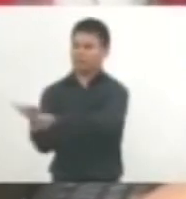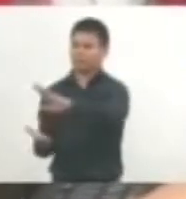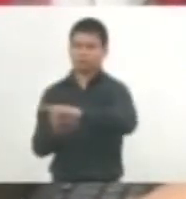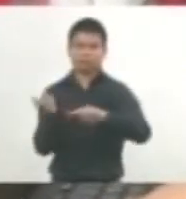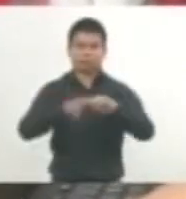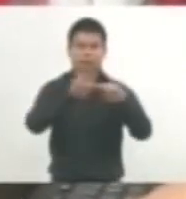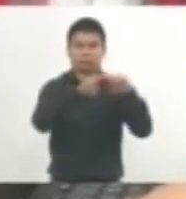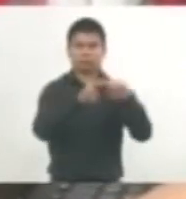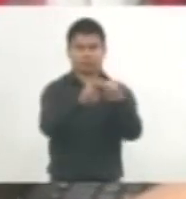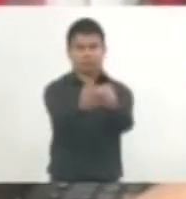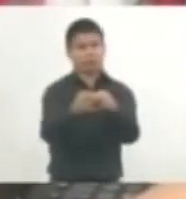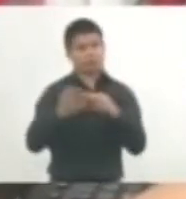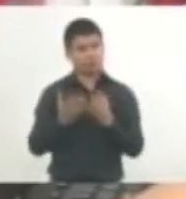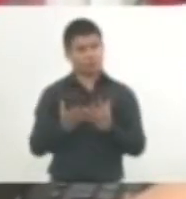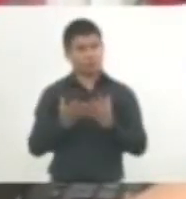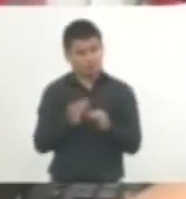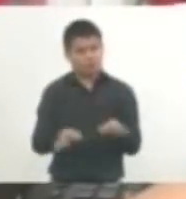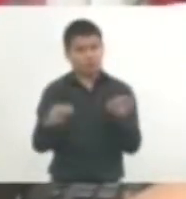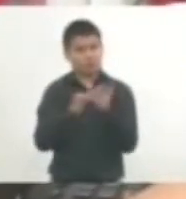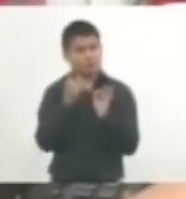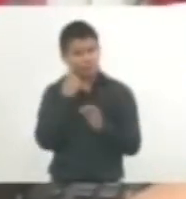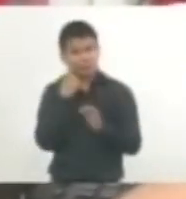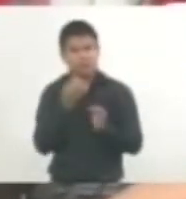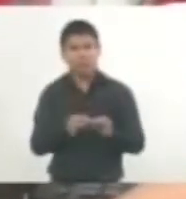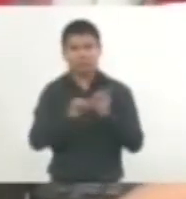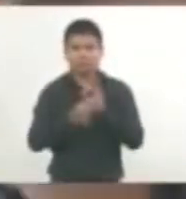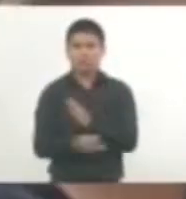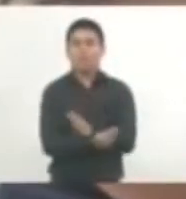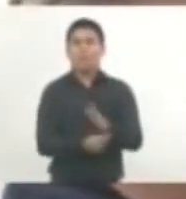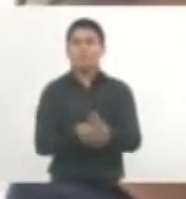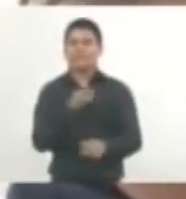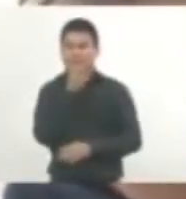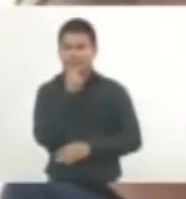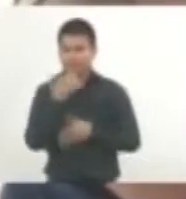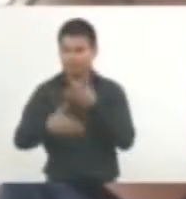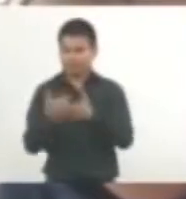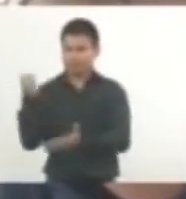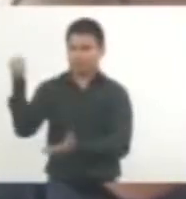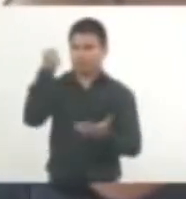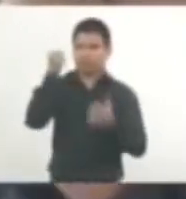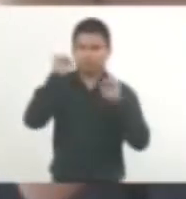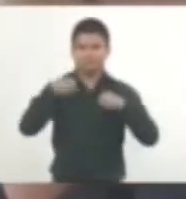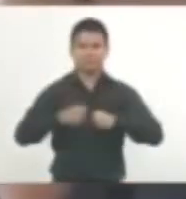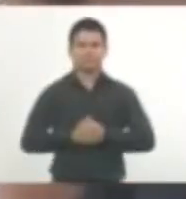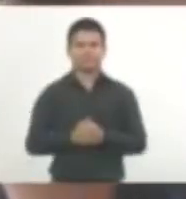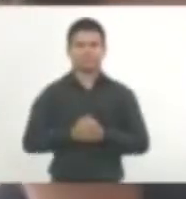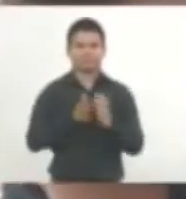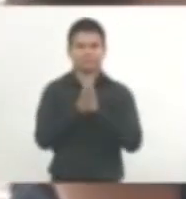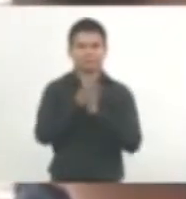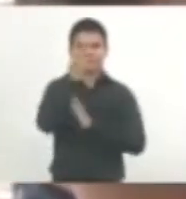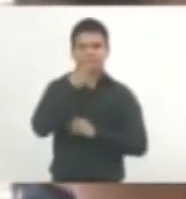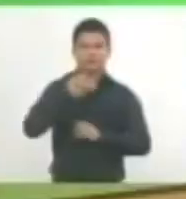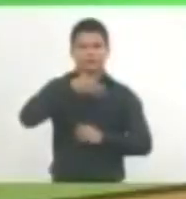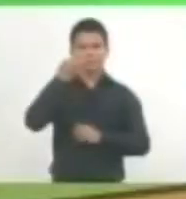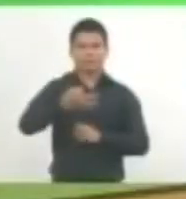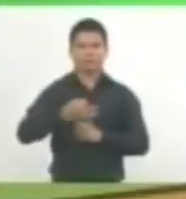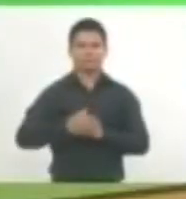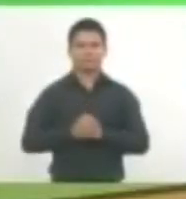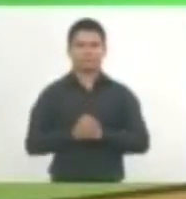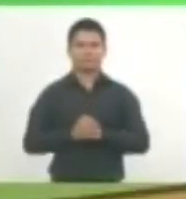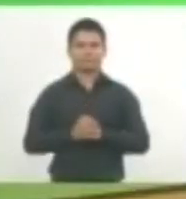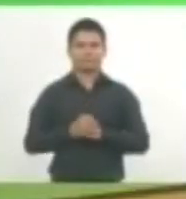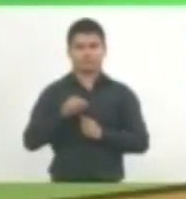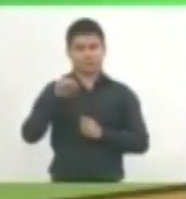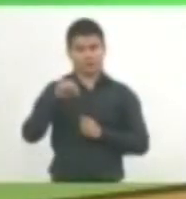menos corrupción para que la inversión se vea en mayor volumen. Pilar Bustamante, Las Noticias, un compromiso con la verdad. Y hoy